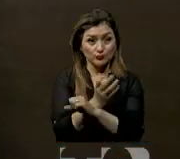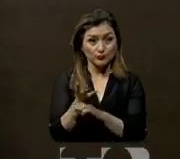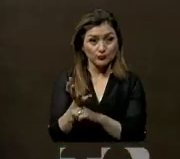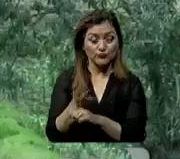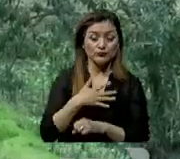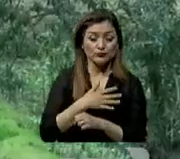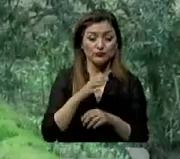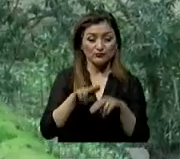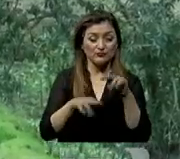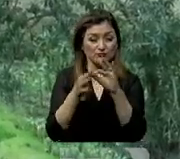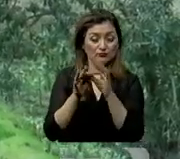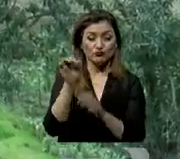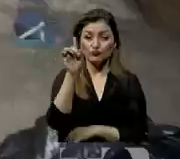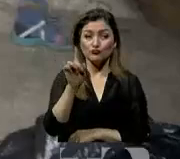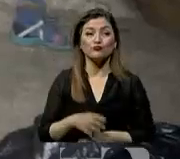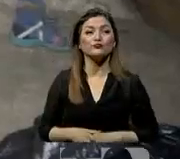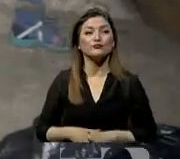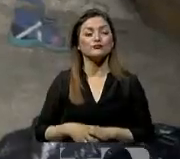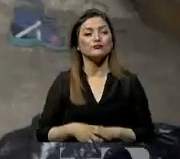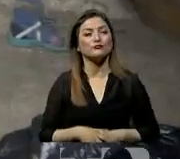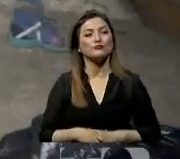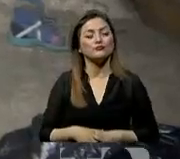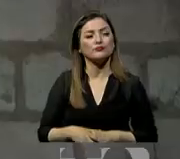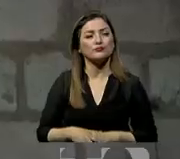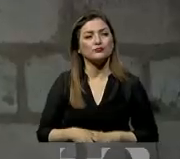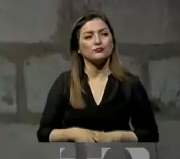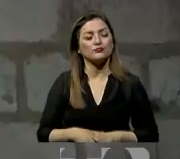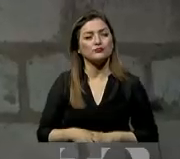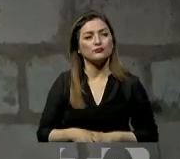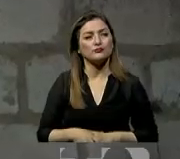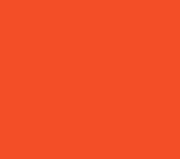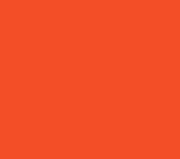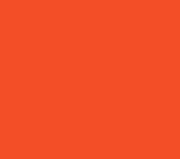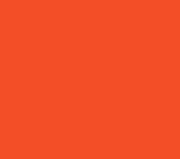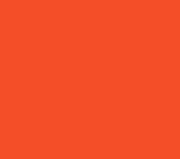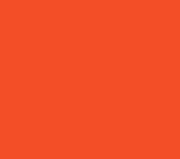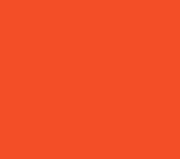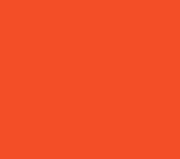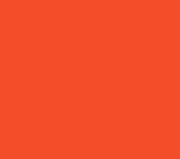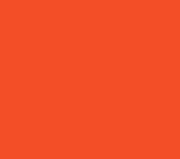se intervenga. En Cotopaxi, Juan Pablo Toro, 24 horas.